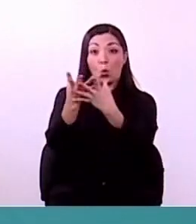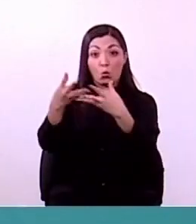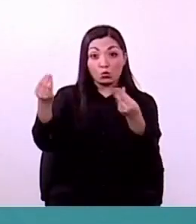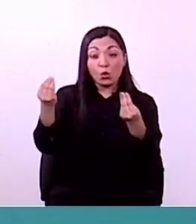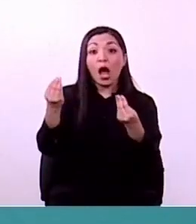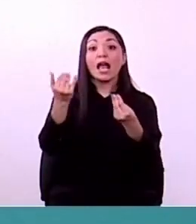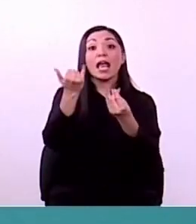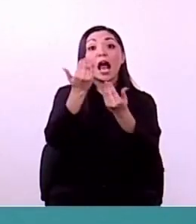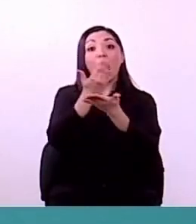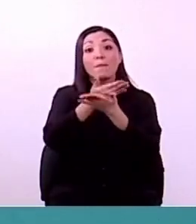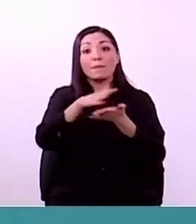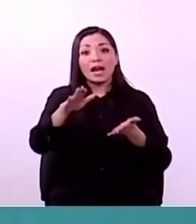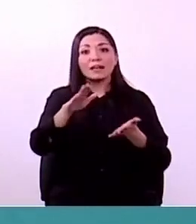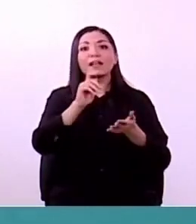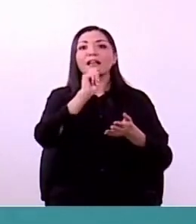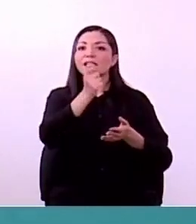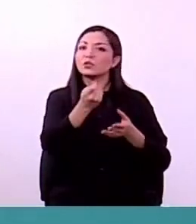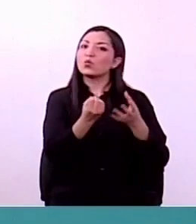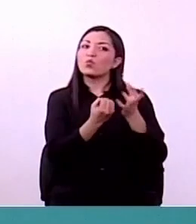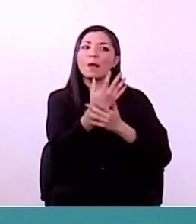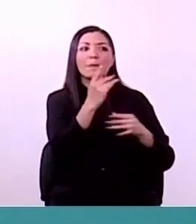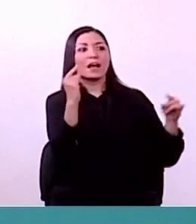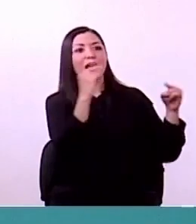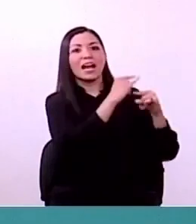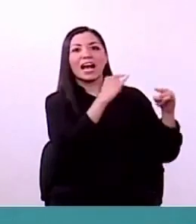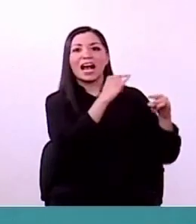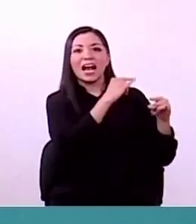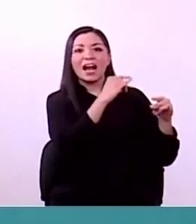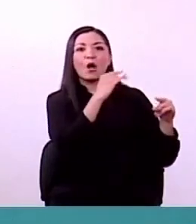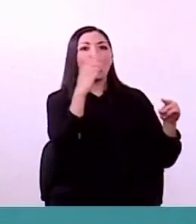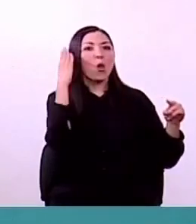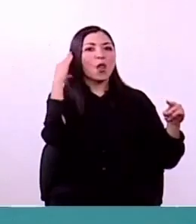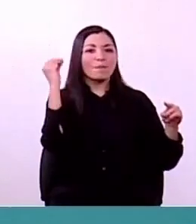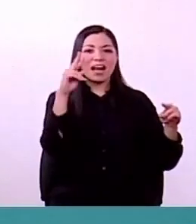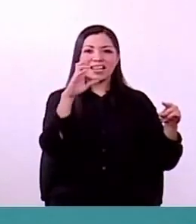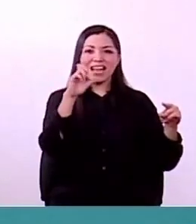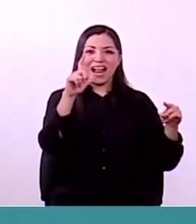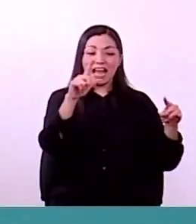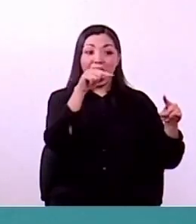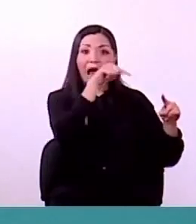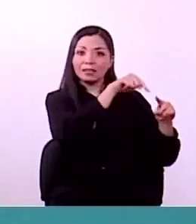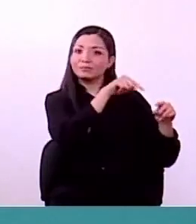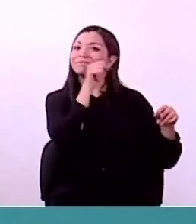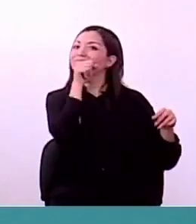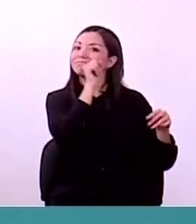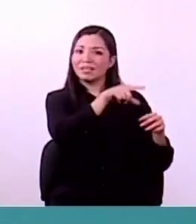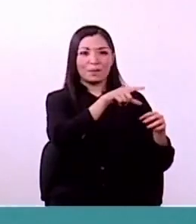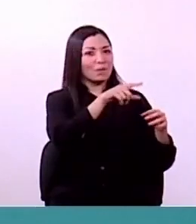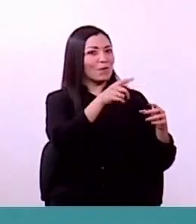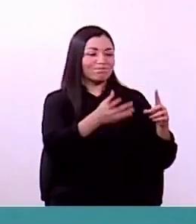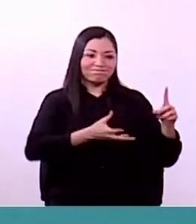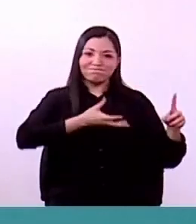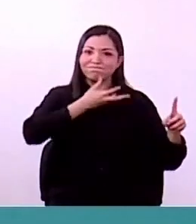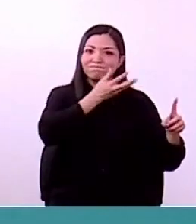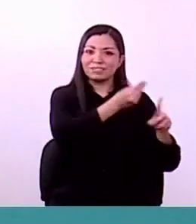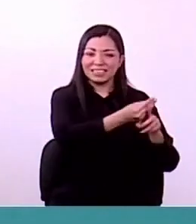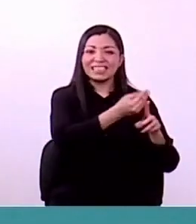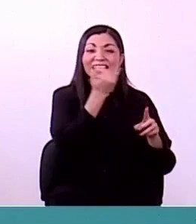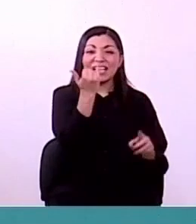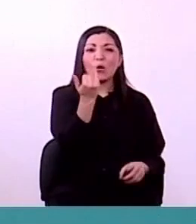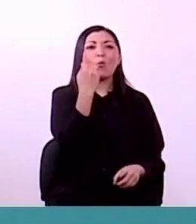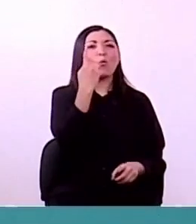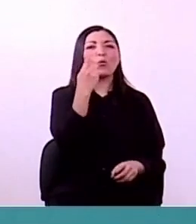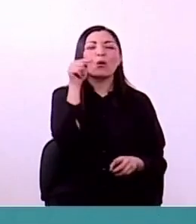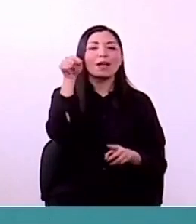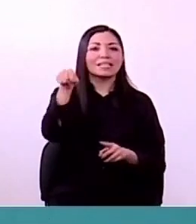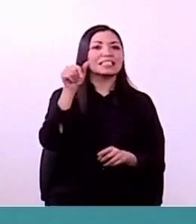carretera Real a Colima. También vamos a dar solución vial a este tema que también es un cuello de